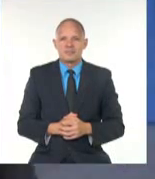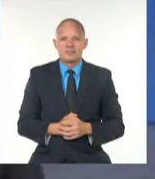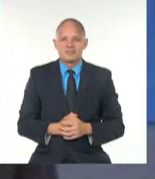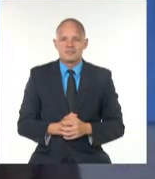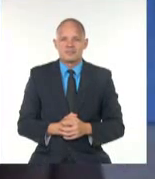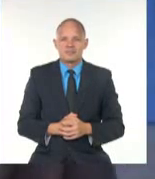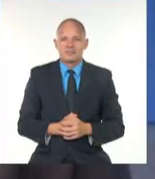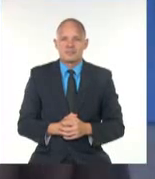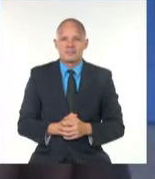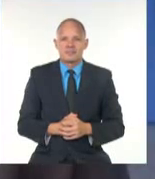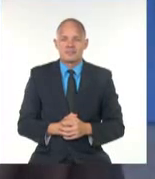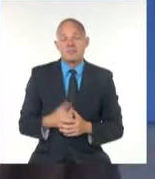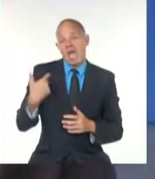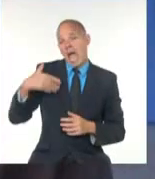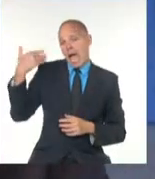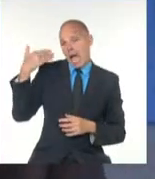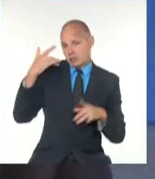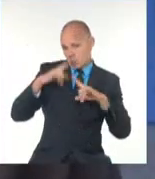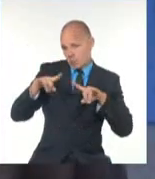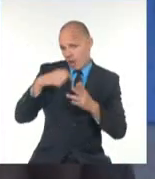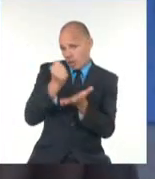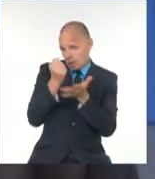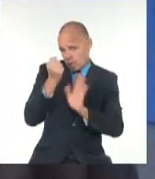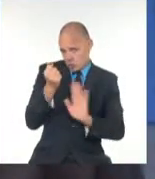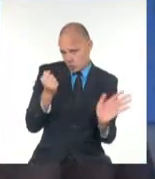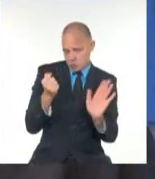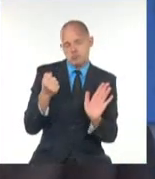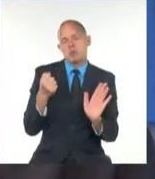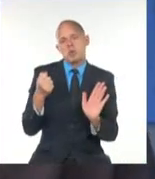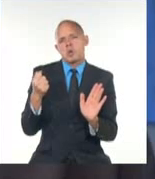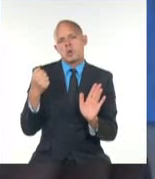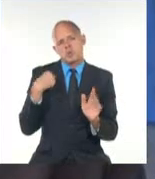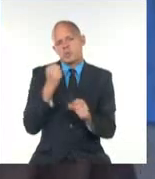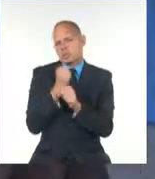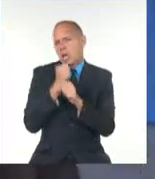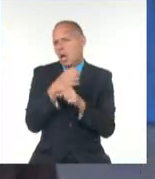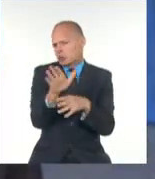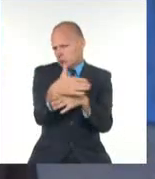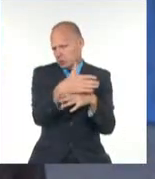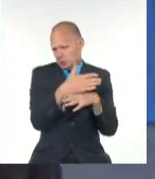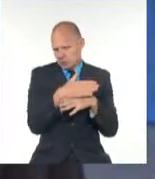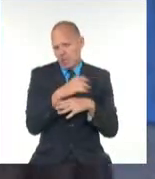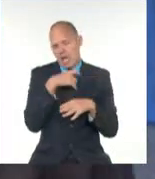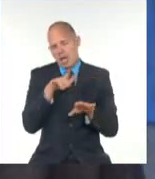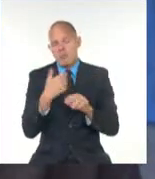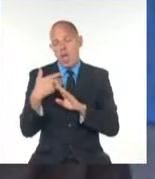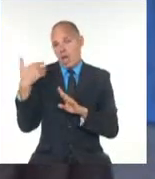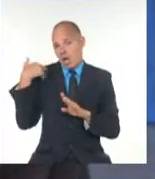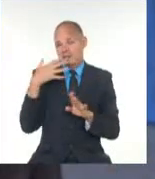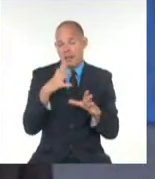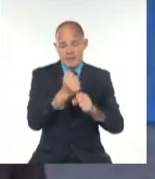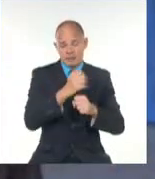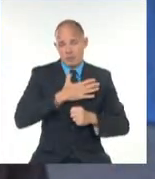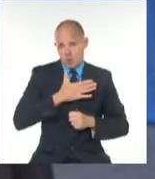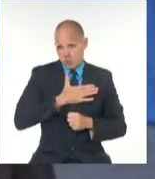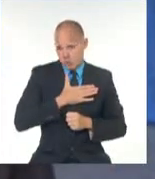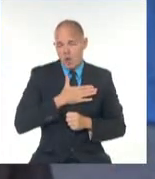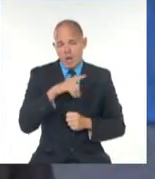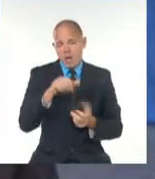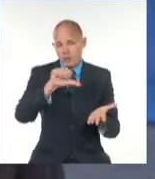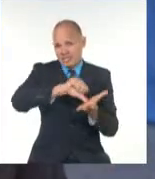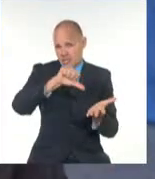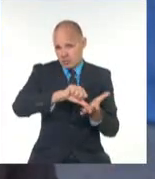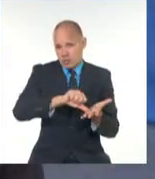Desde que me gradué he pasado por varios centros, en este caso por el Centro Provincial de Patrimonio Cultural, donde pude